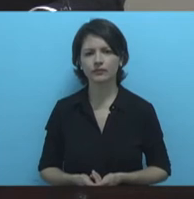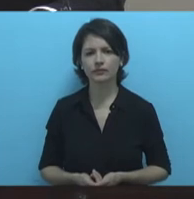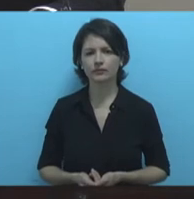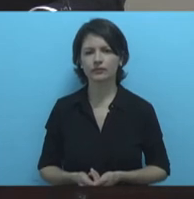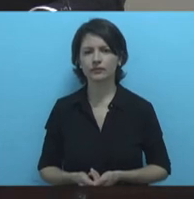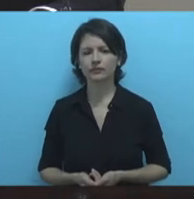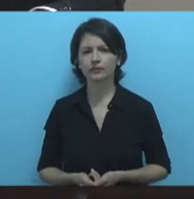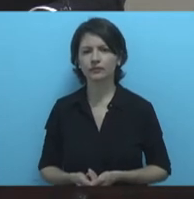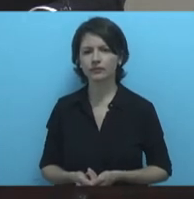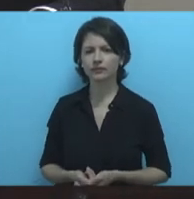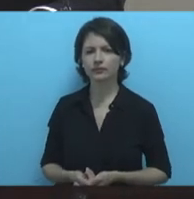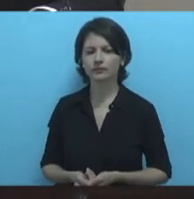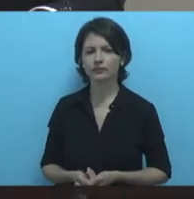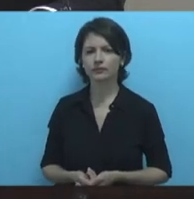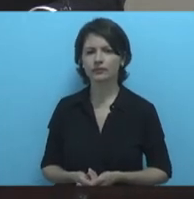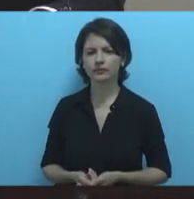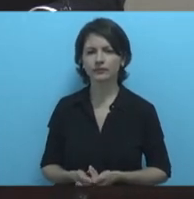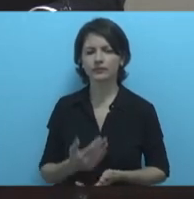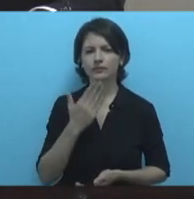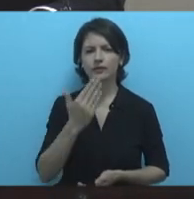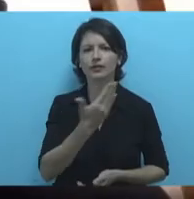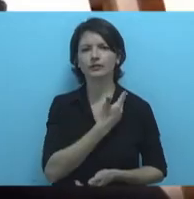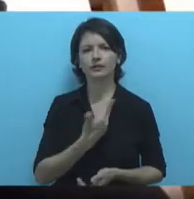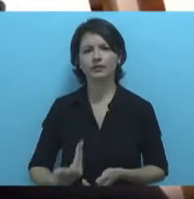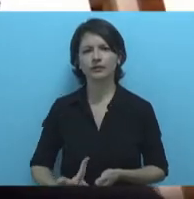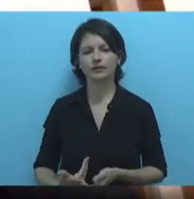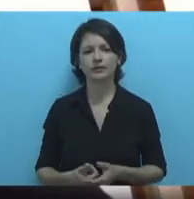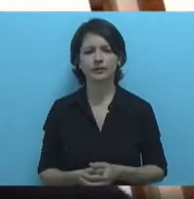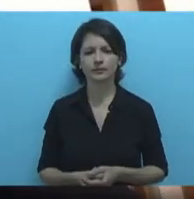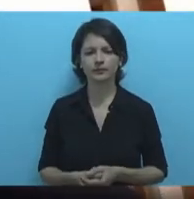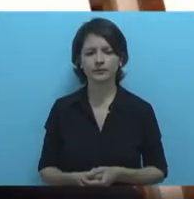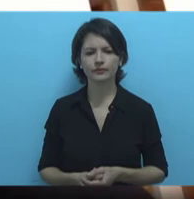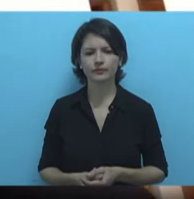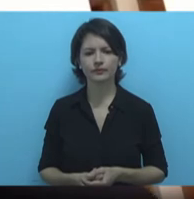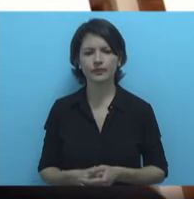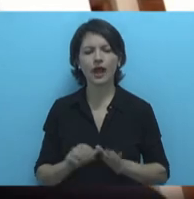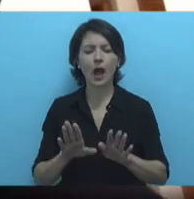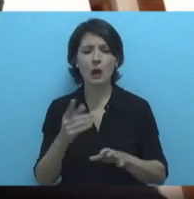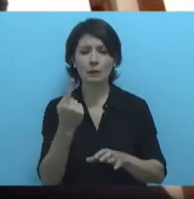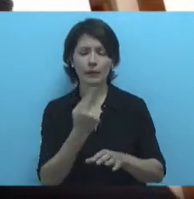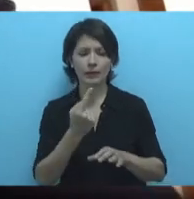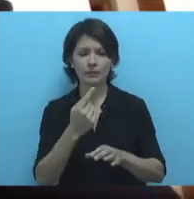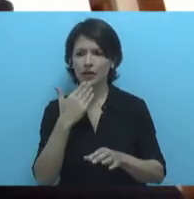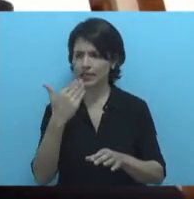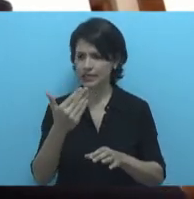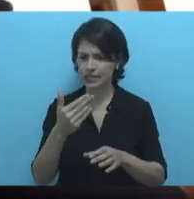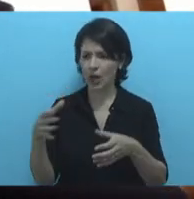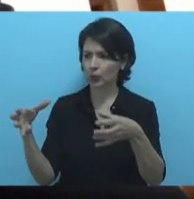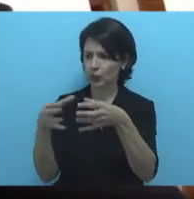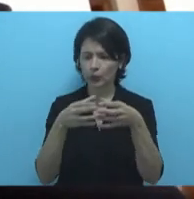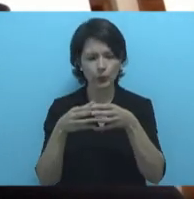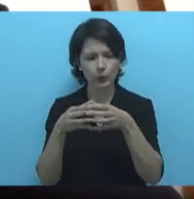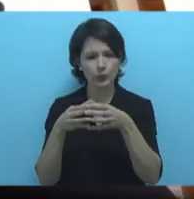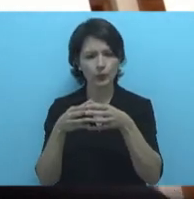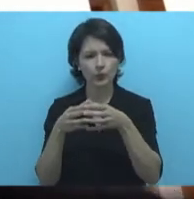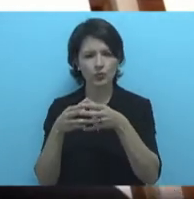muchas gracias señor presidente primero agradecerle a colaboradores que trabajaron